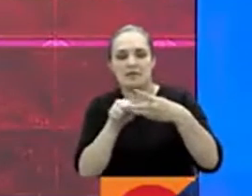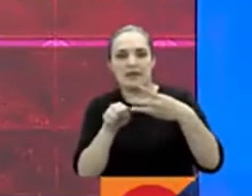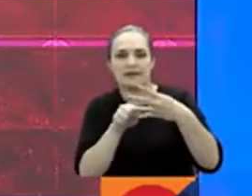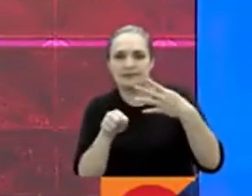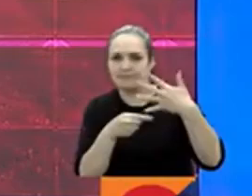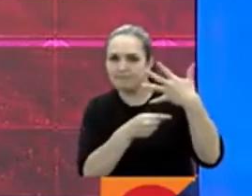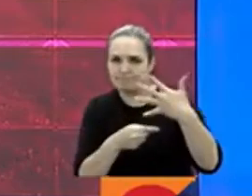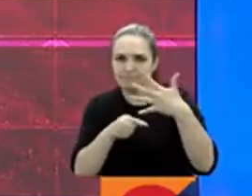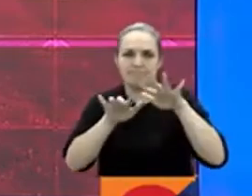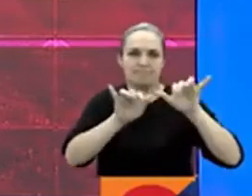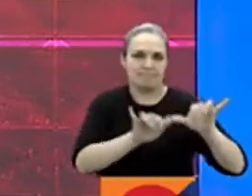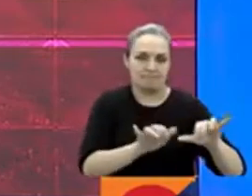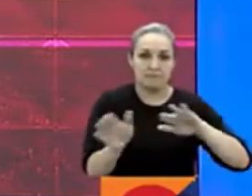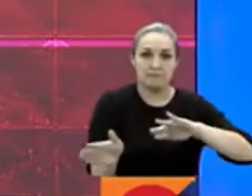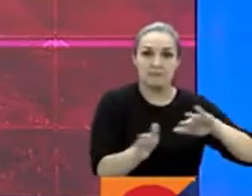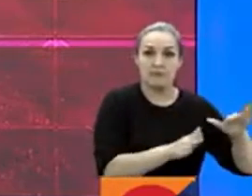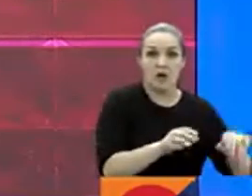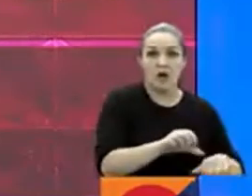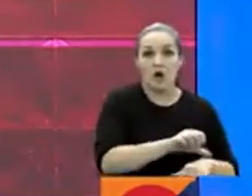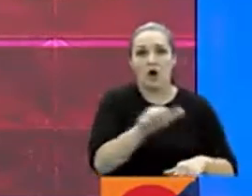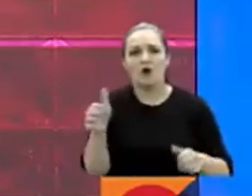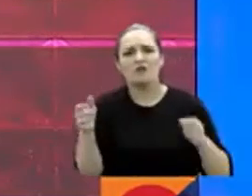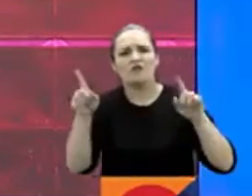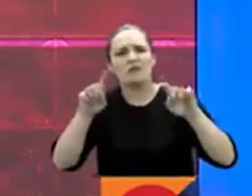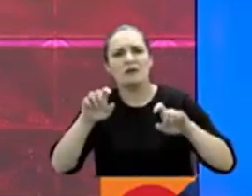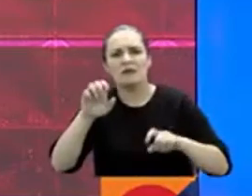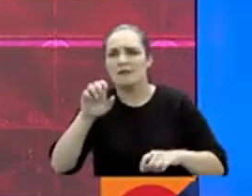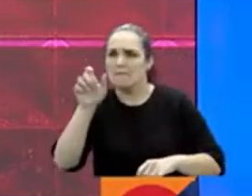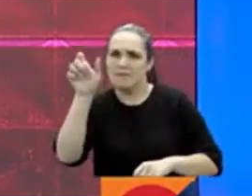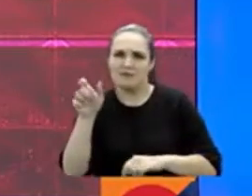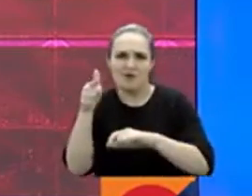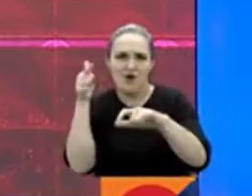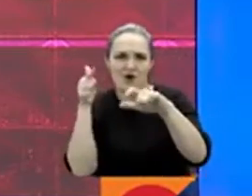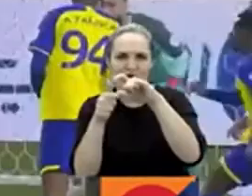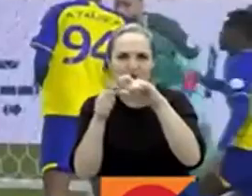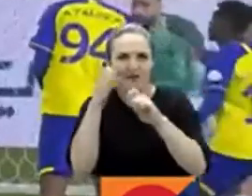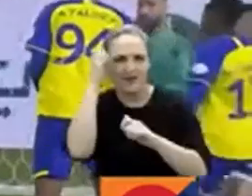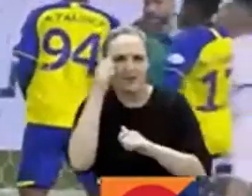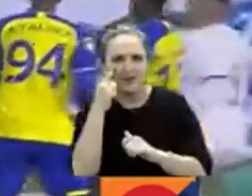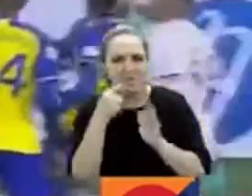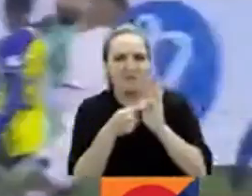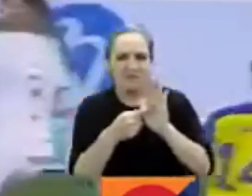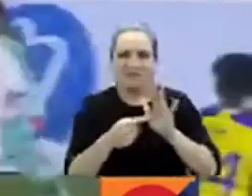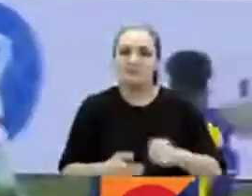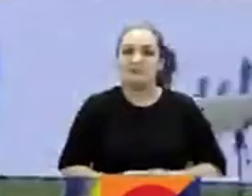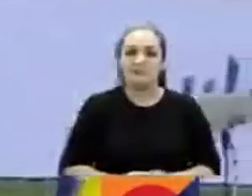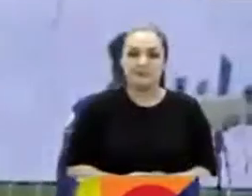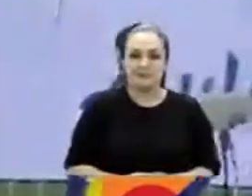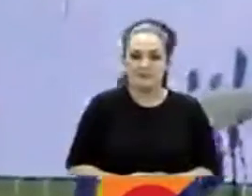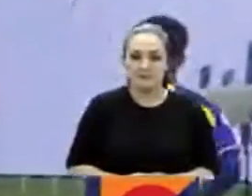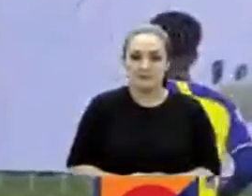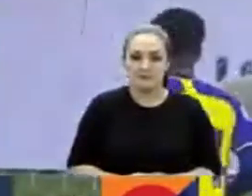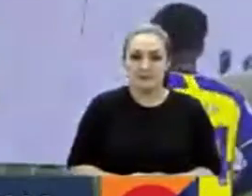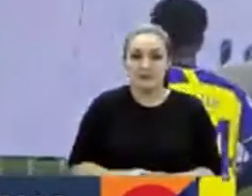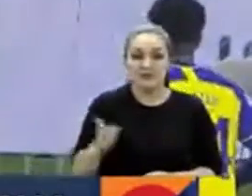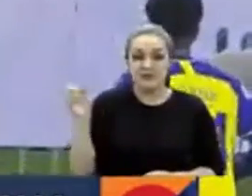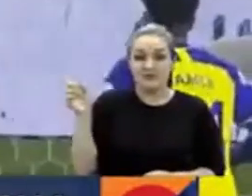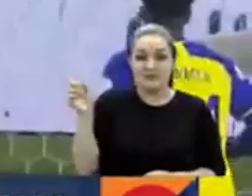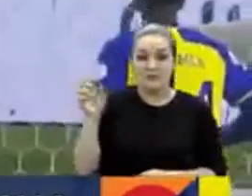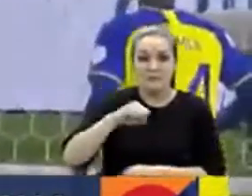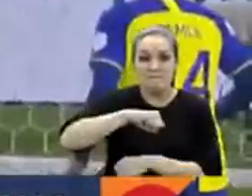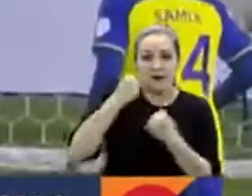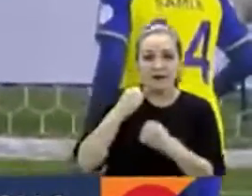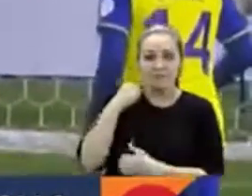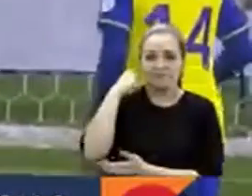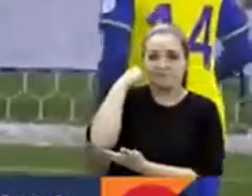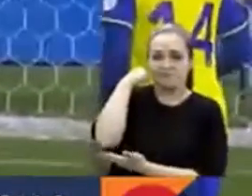de Inglaterra. Esto y más de la jornada futbolera de este sábado en RTVC Noticias. Esta es la jugada en la que David Ospina sale lesionado.